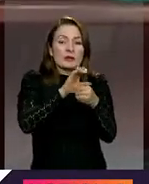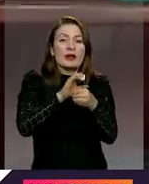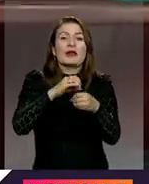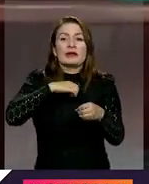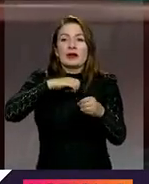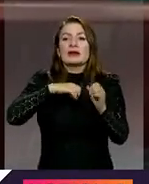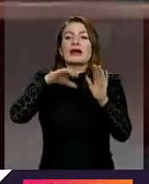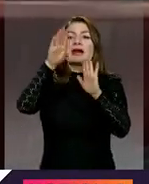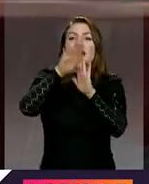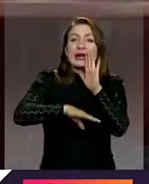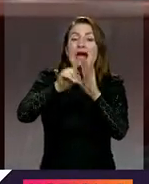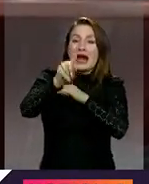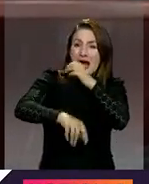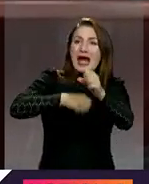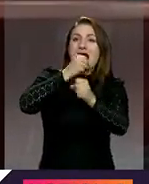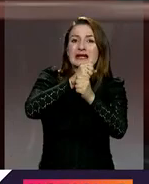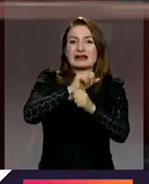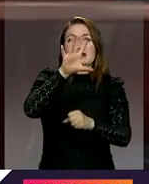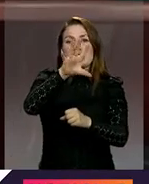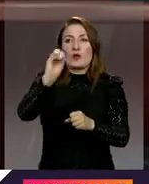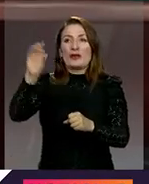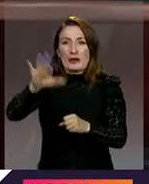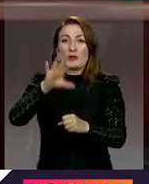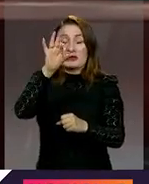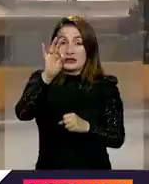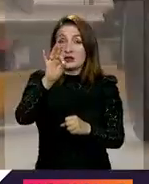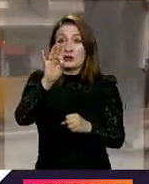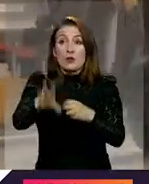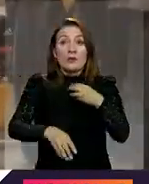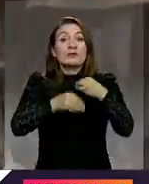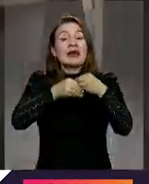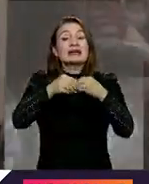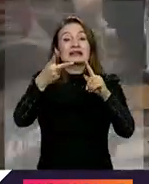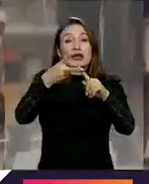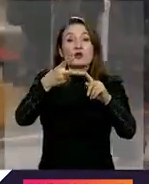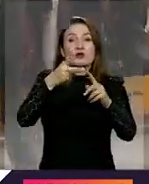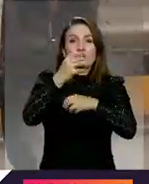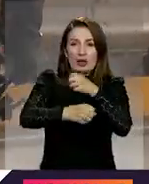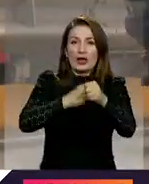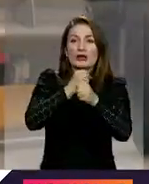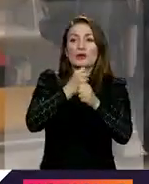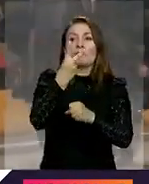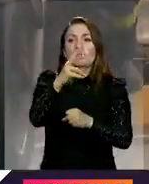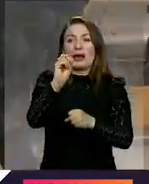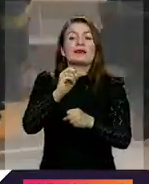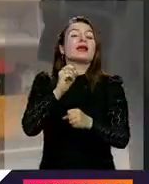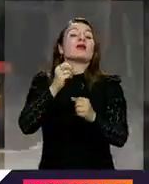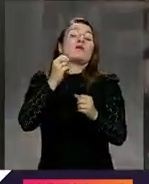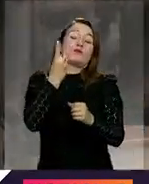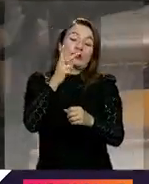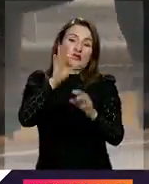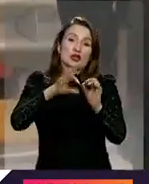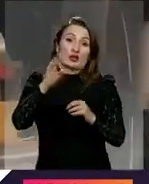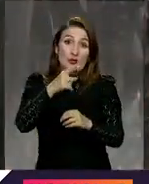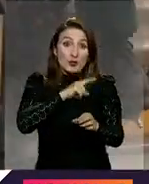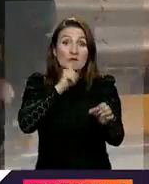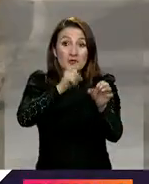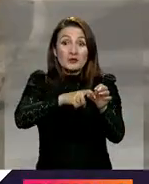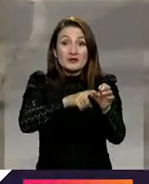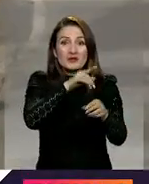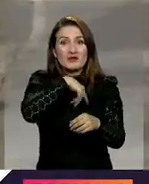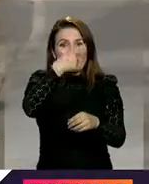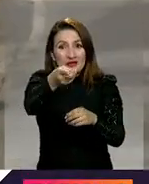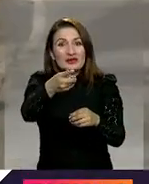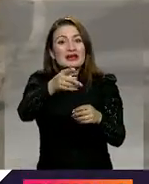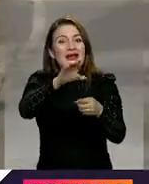tendrán un descuento para el siguiente año del 50% y para el segundo año del 20%. Invitamos a que matriculen su